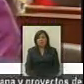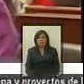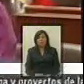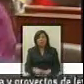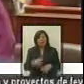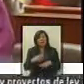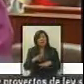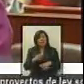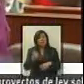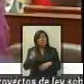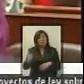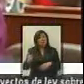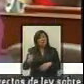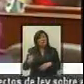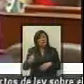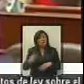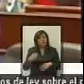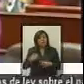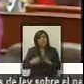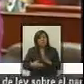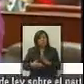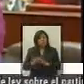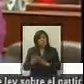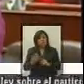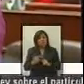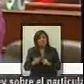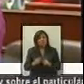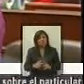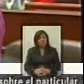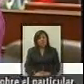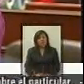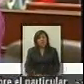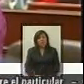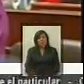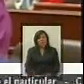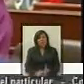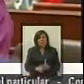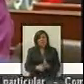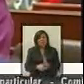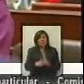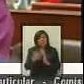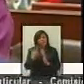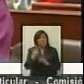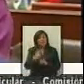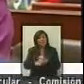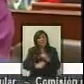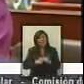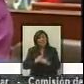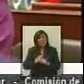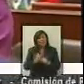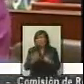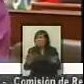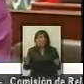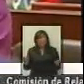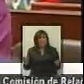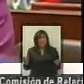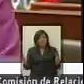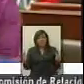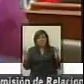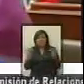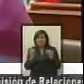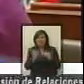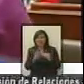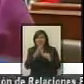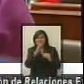julio él y yo nos vamos. Y aún después de 3 años no existe la Comisaría de la